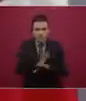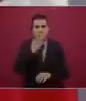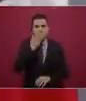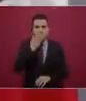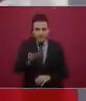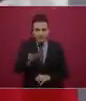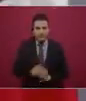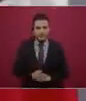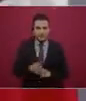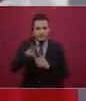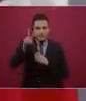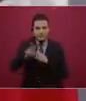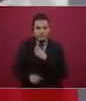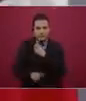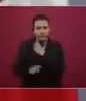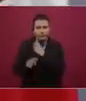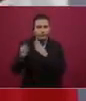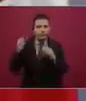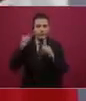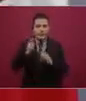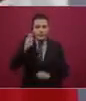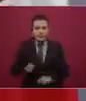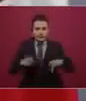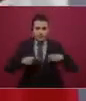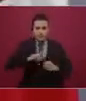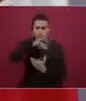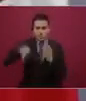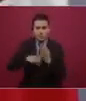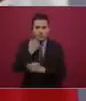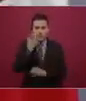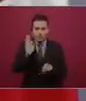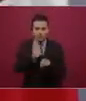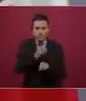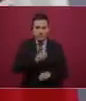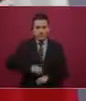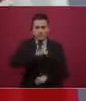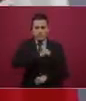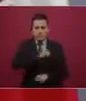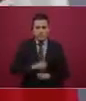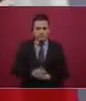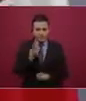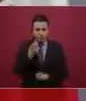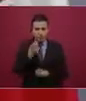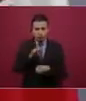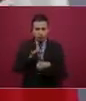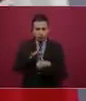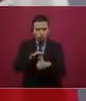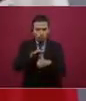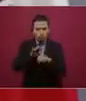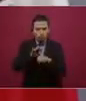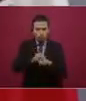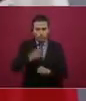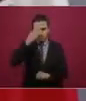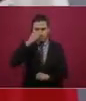en México, con miras a asegurarnos que haya salud para todos, salud universal, y que esta sea una realidad aquí en este país